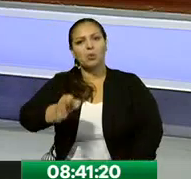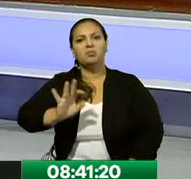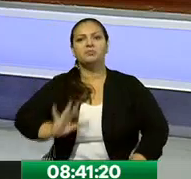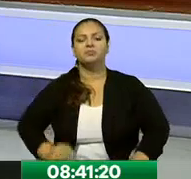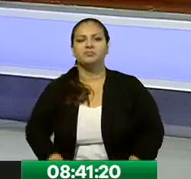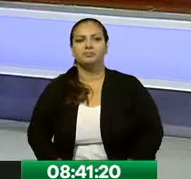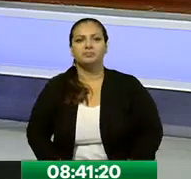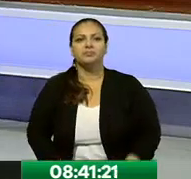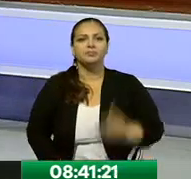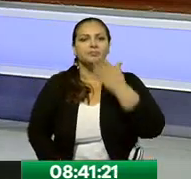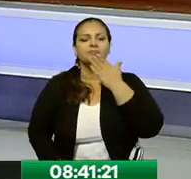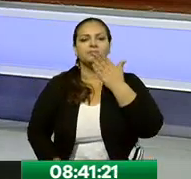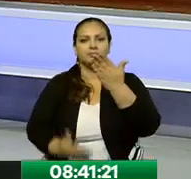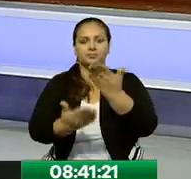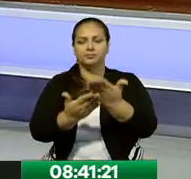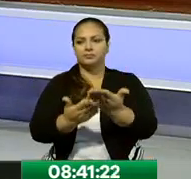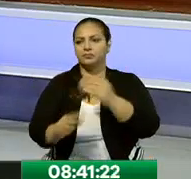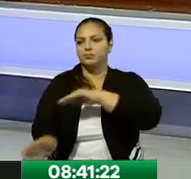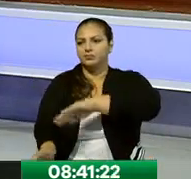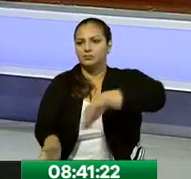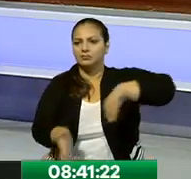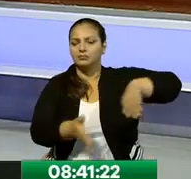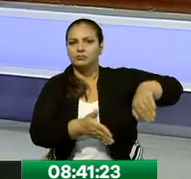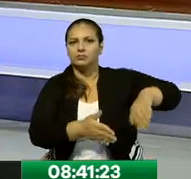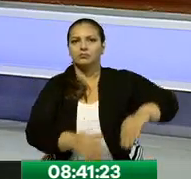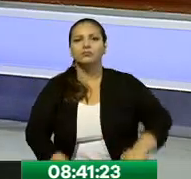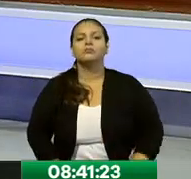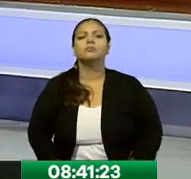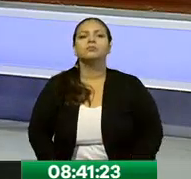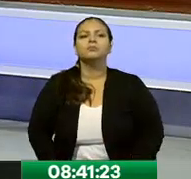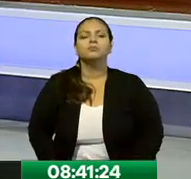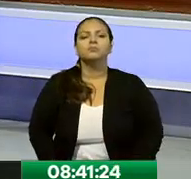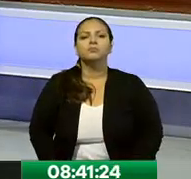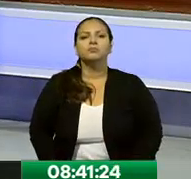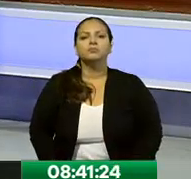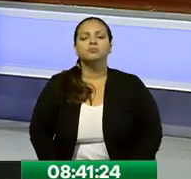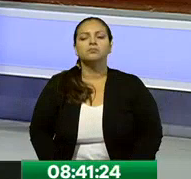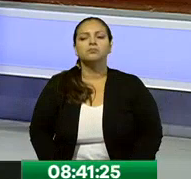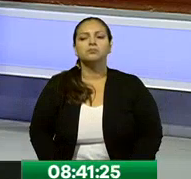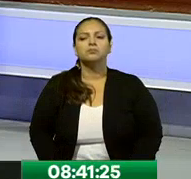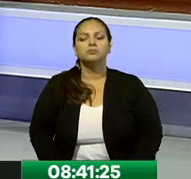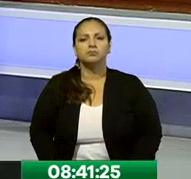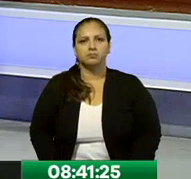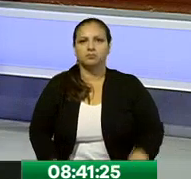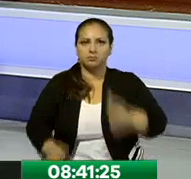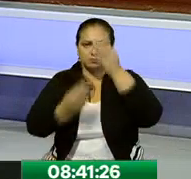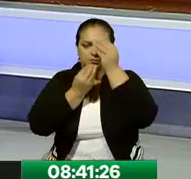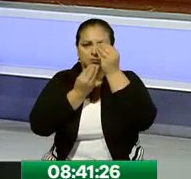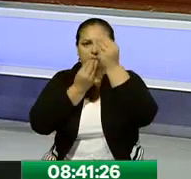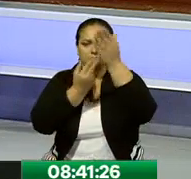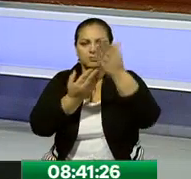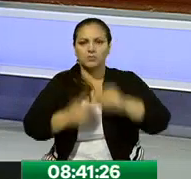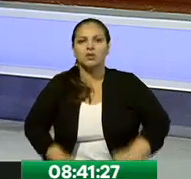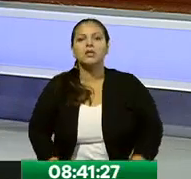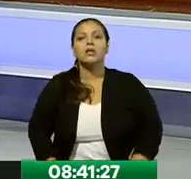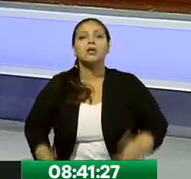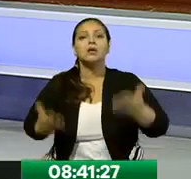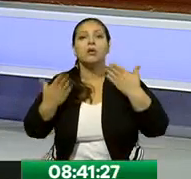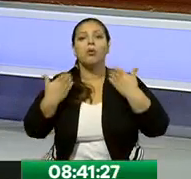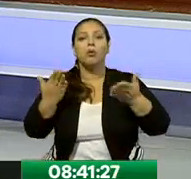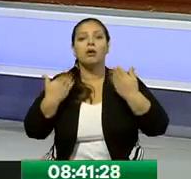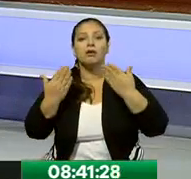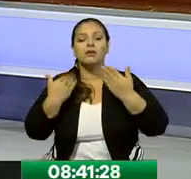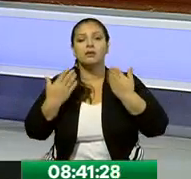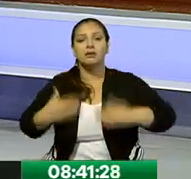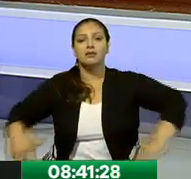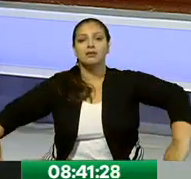ahora les informamos que un motociclista resultó herido en un accidente de tránsito registrado durante el fin de semana en la intersección de las calles